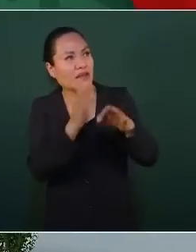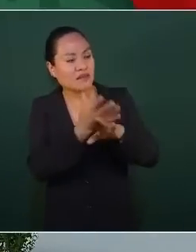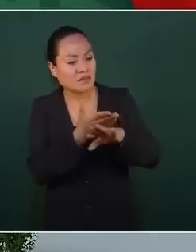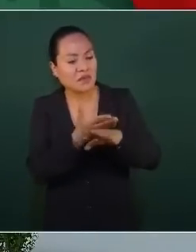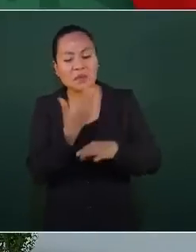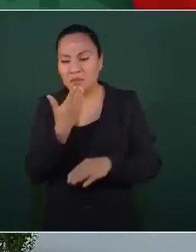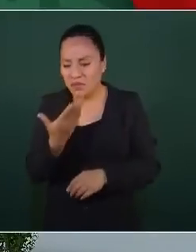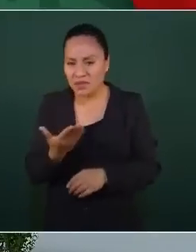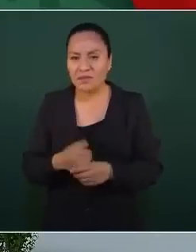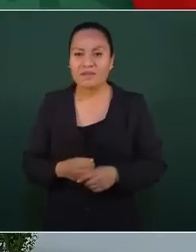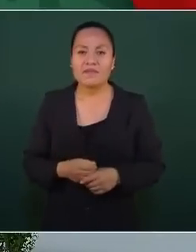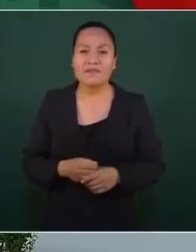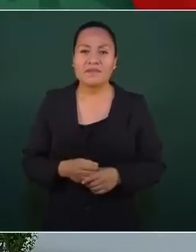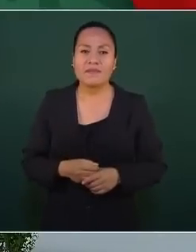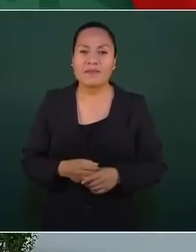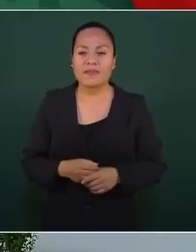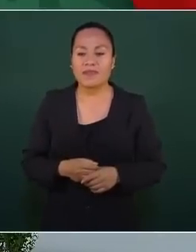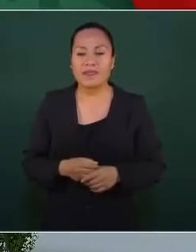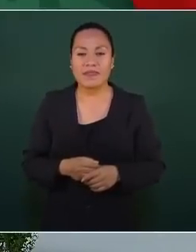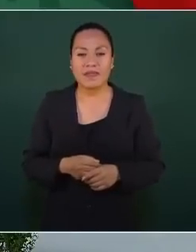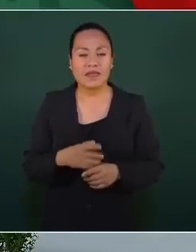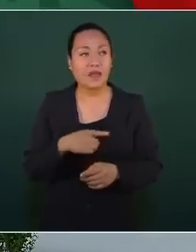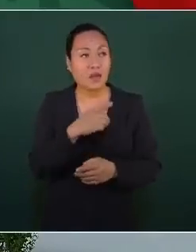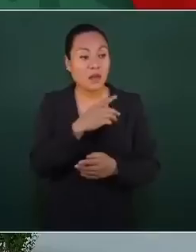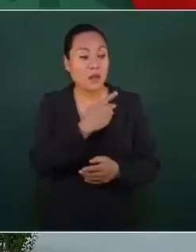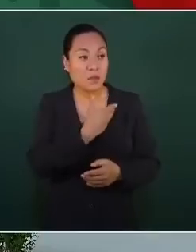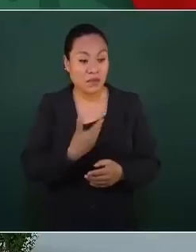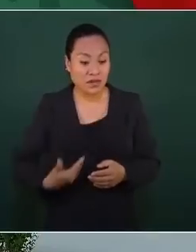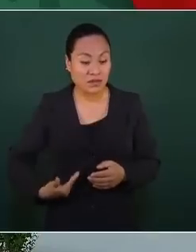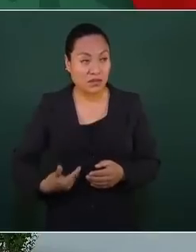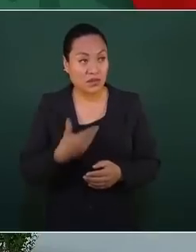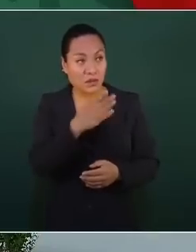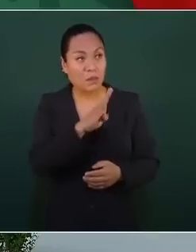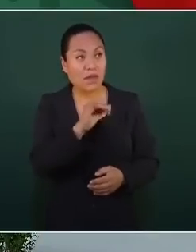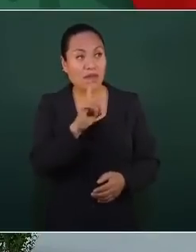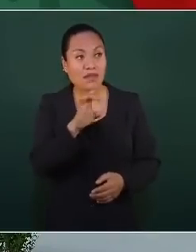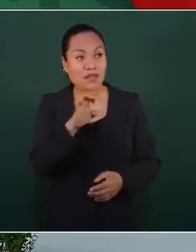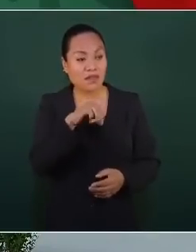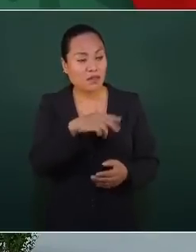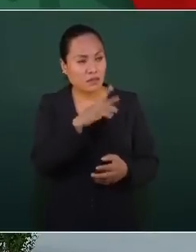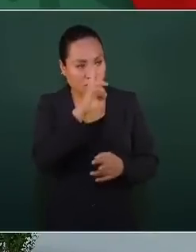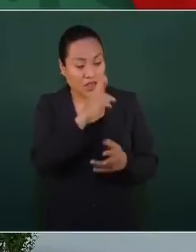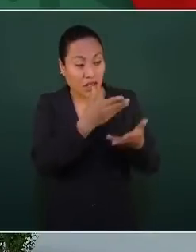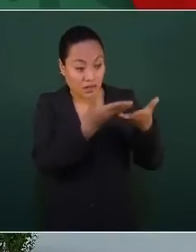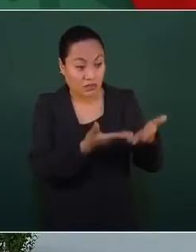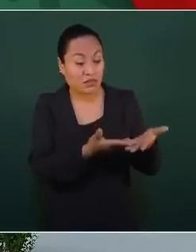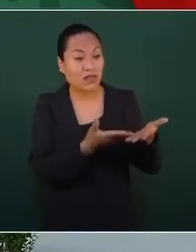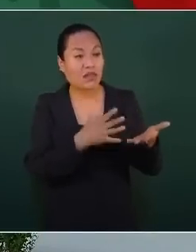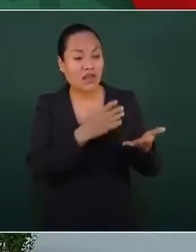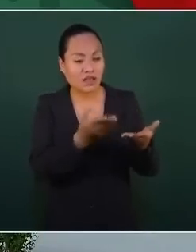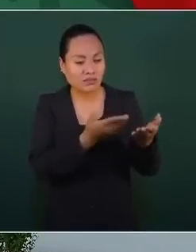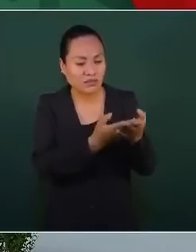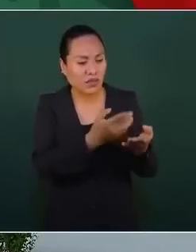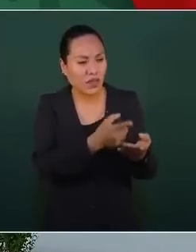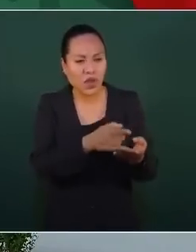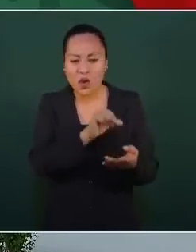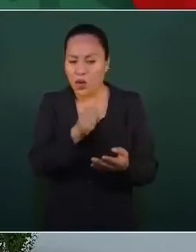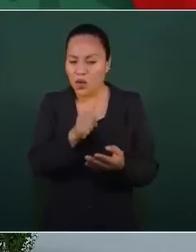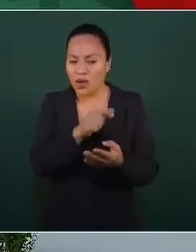A las medidas señaladas agrego, señor presidente Biden, otra que consideramos muy eficaz: